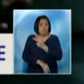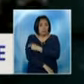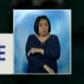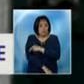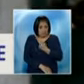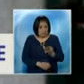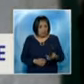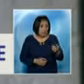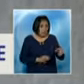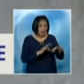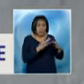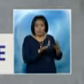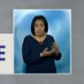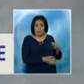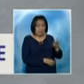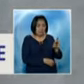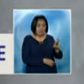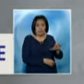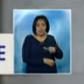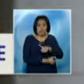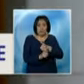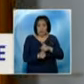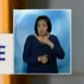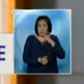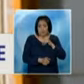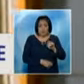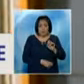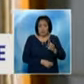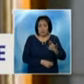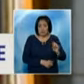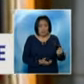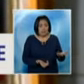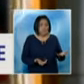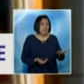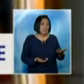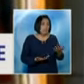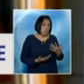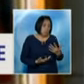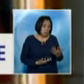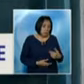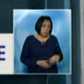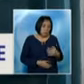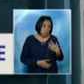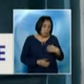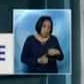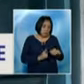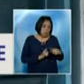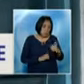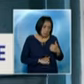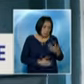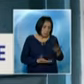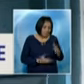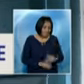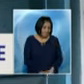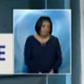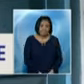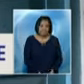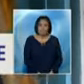tanto, a las familias de Marisela y Tirsa solo les queda respirar una amarga